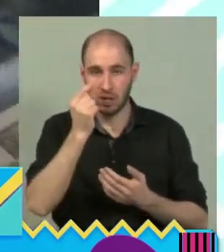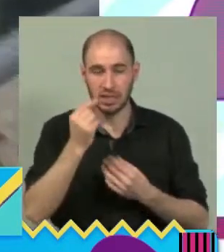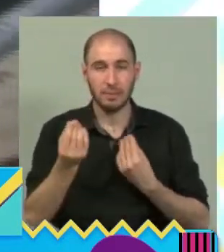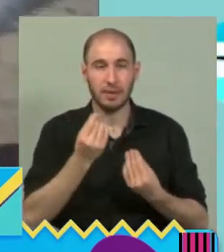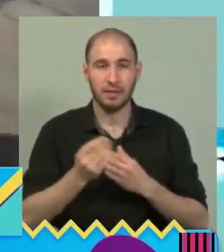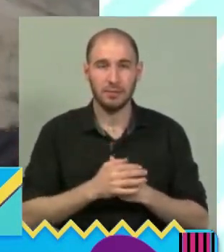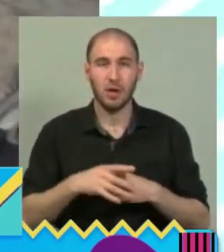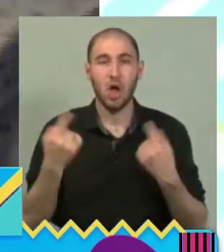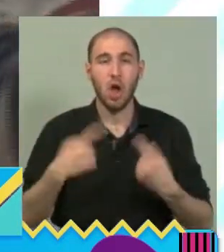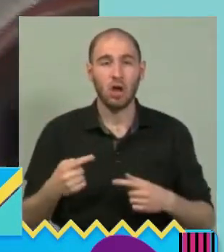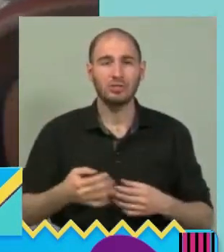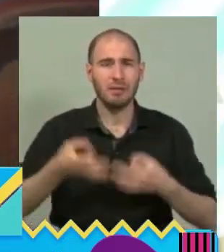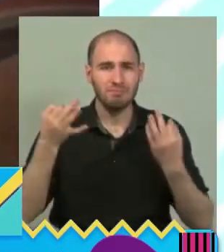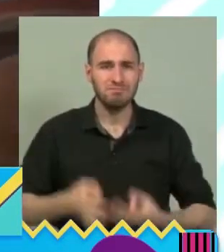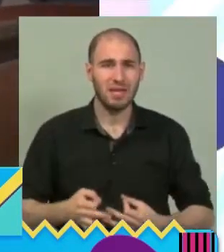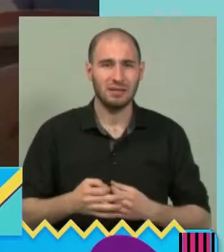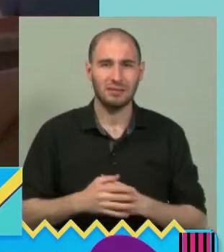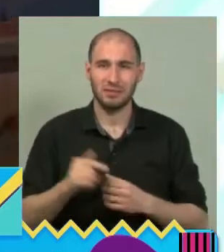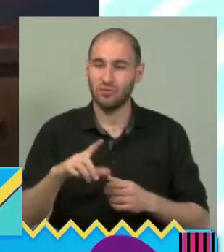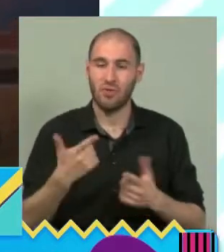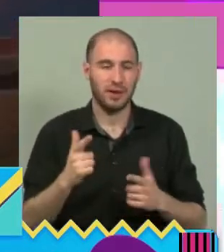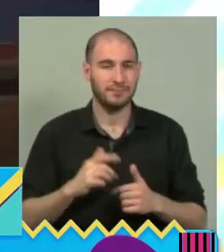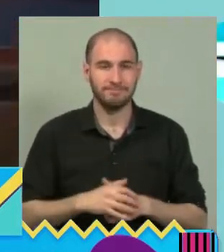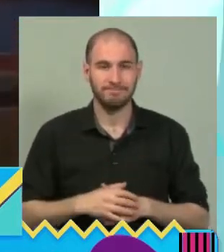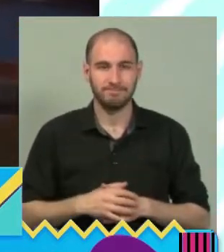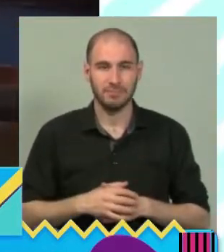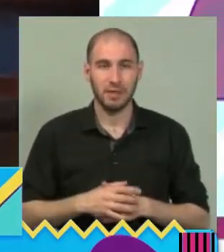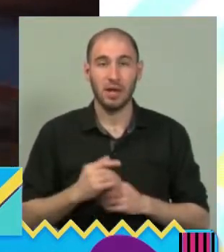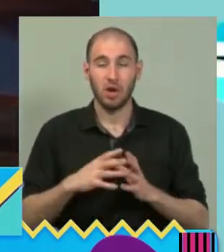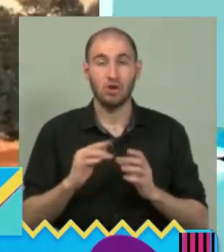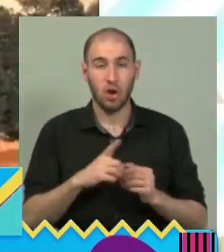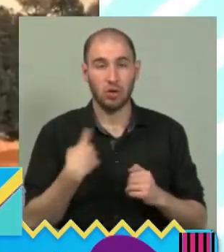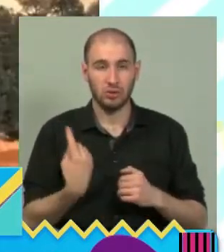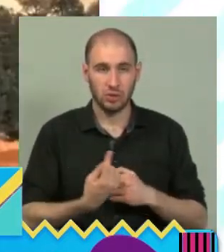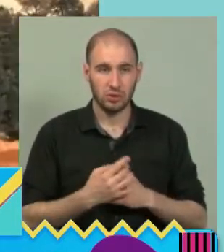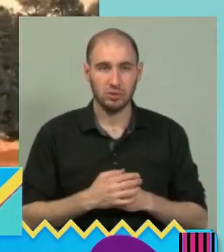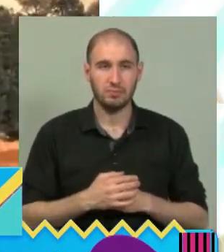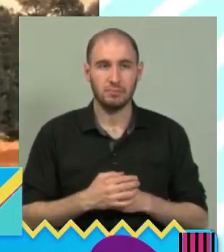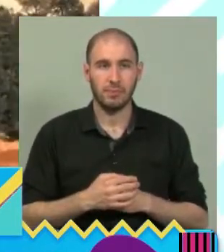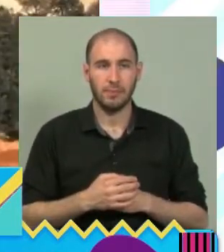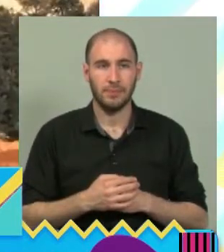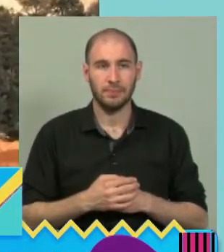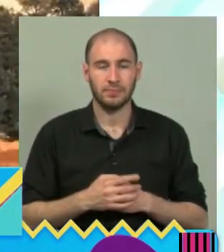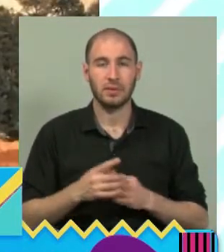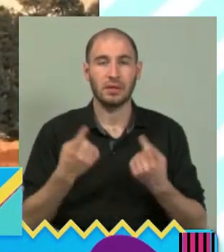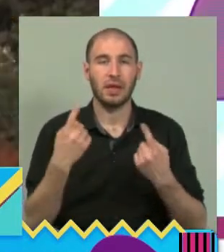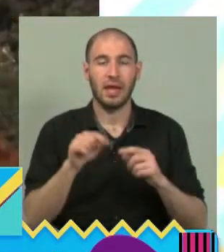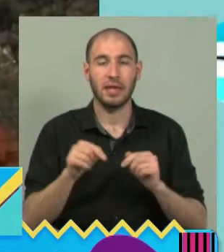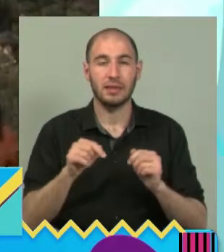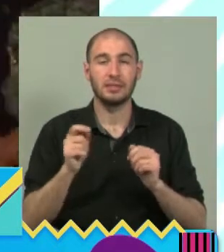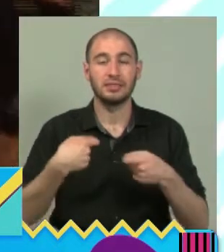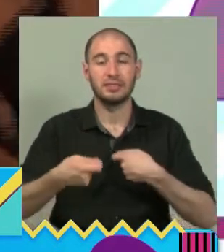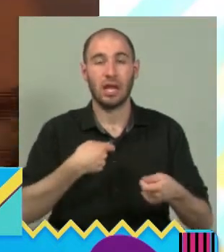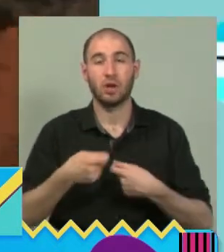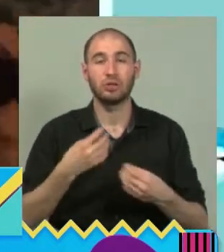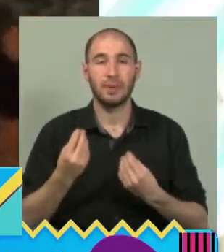para hacer las cosas bien no existe. Para nosotros consideramos que esto es